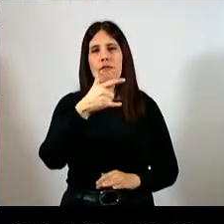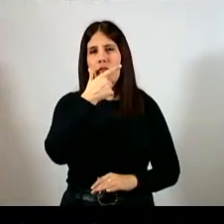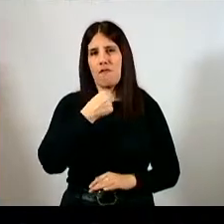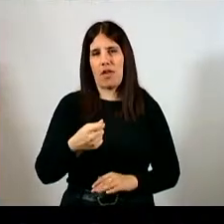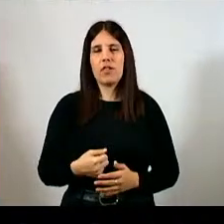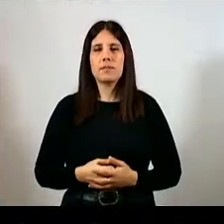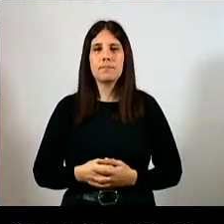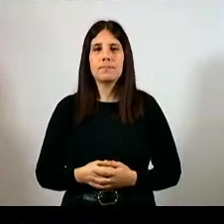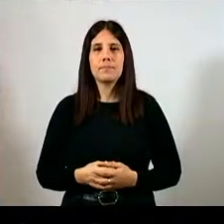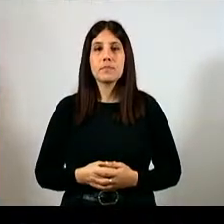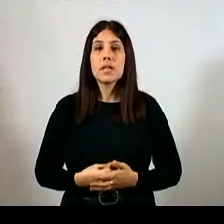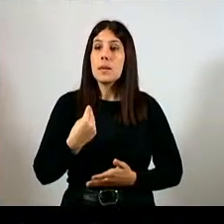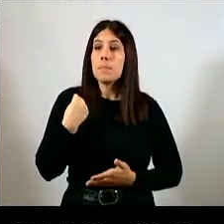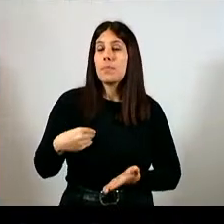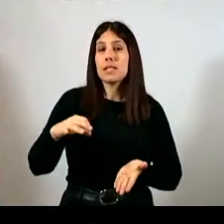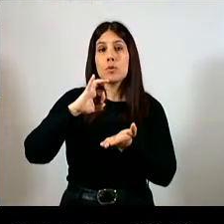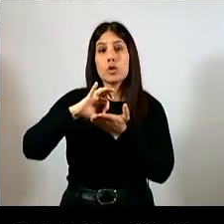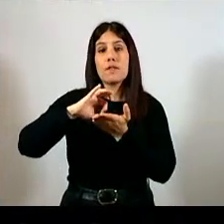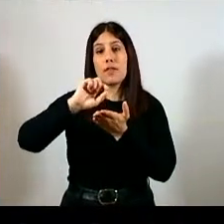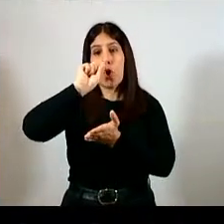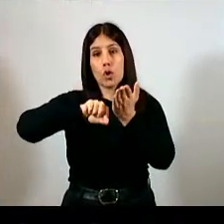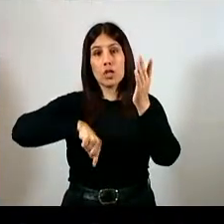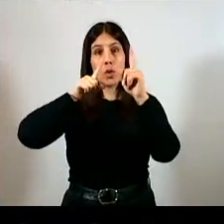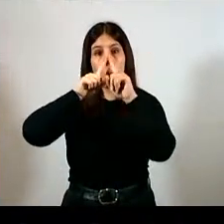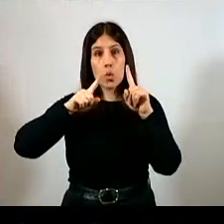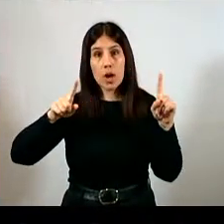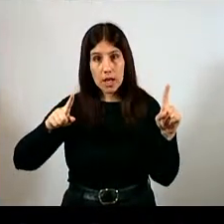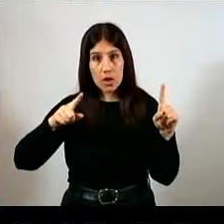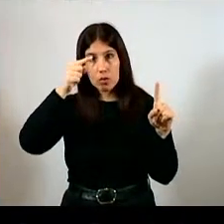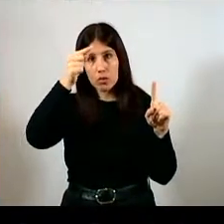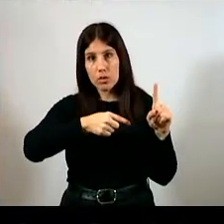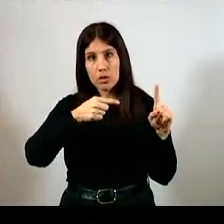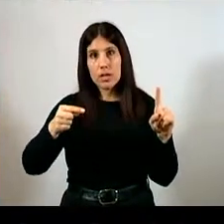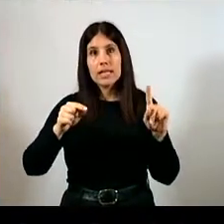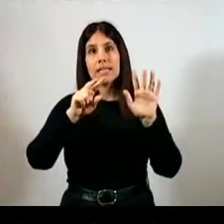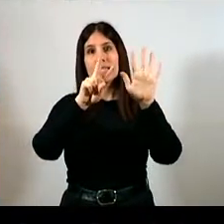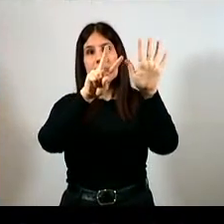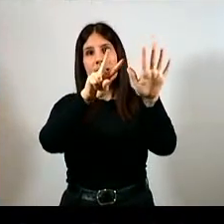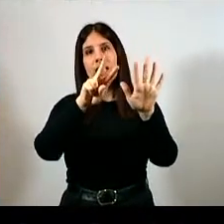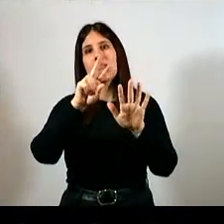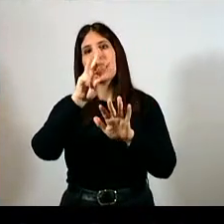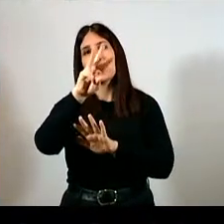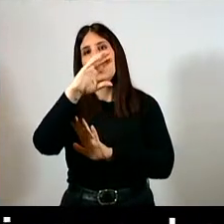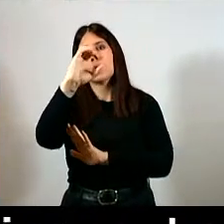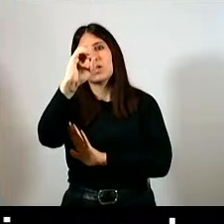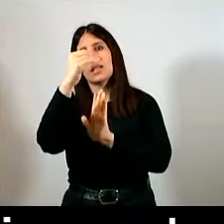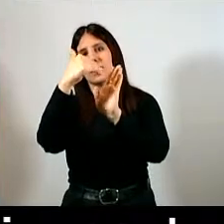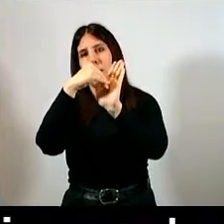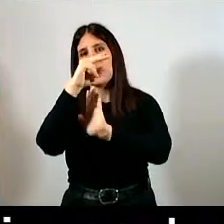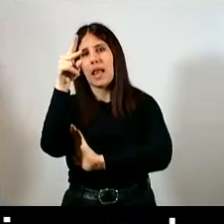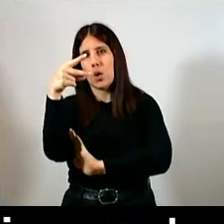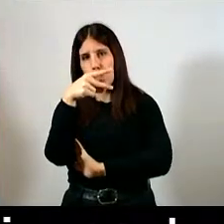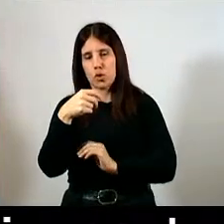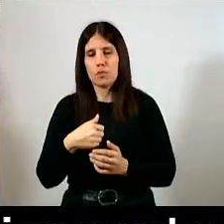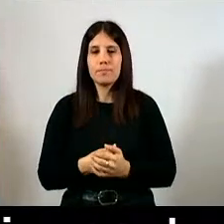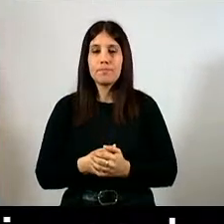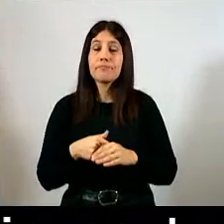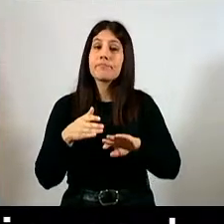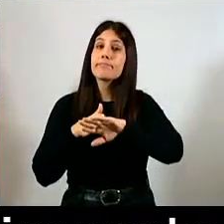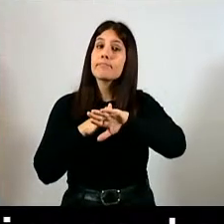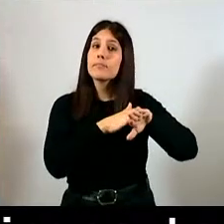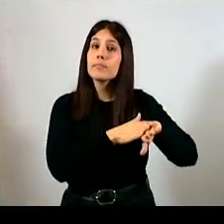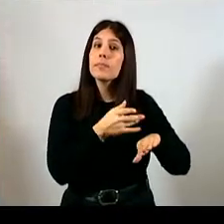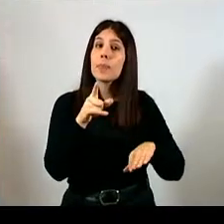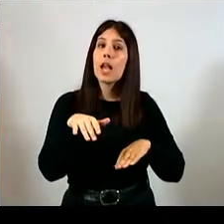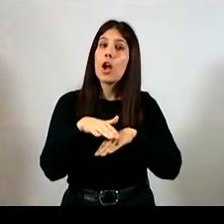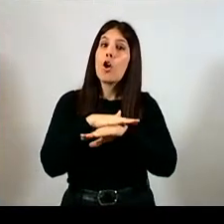El contrato de este servicio para un año tiene un importe de 730.000 euros. Por otro lado, el Ejecutivo